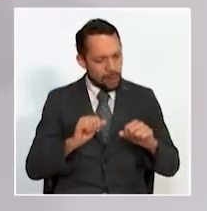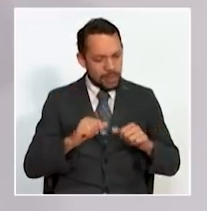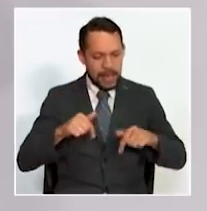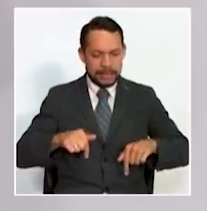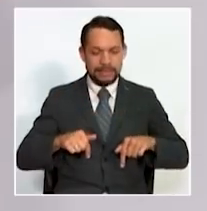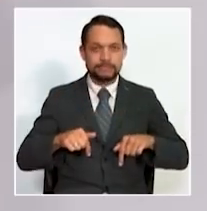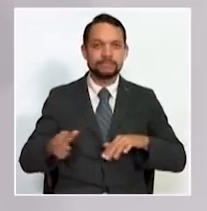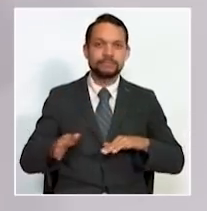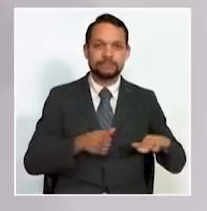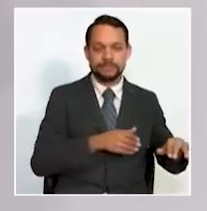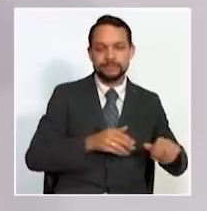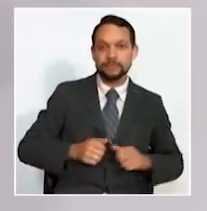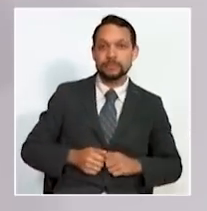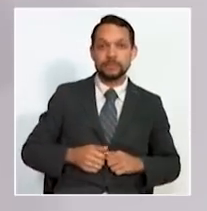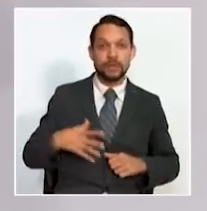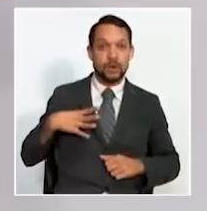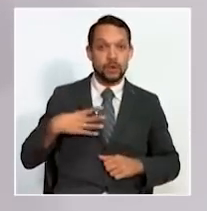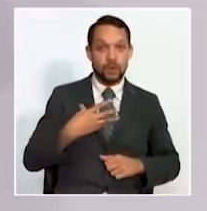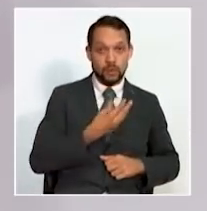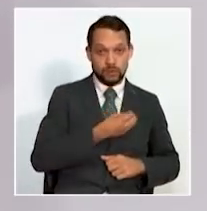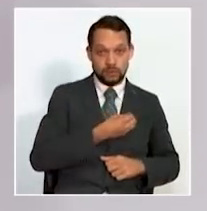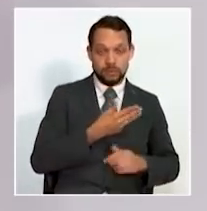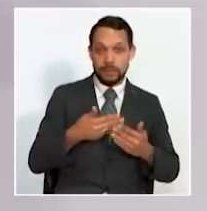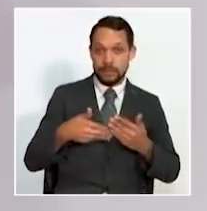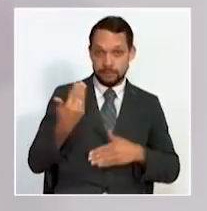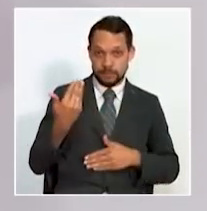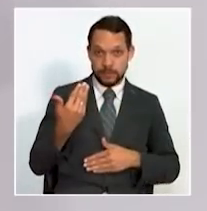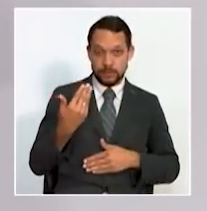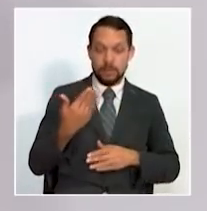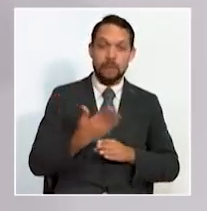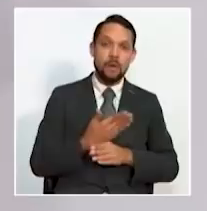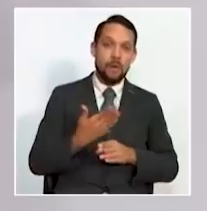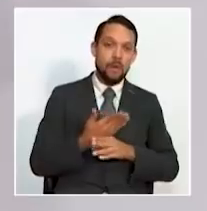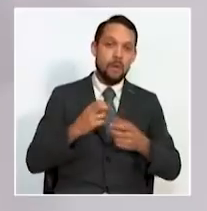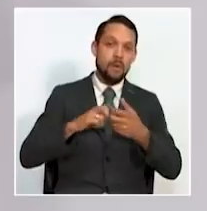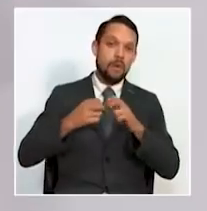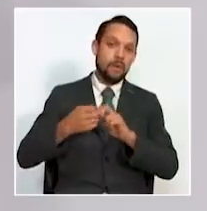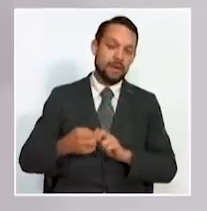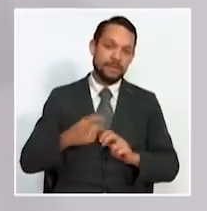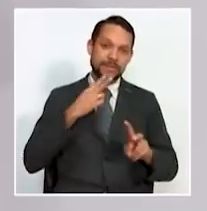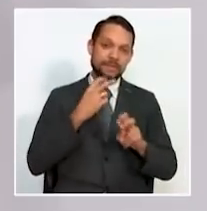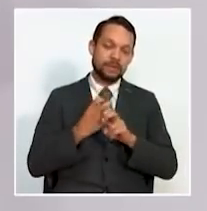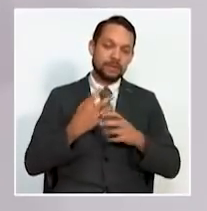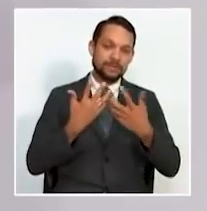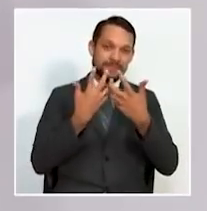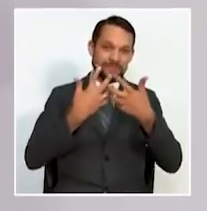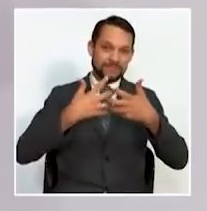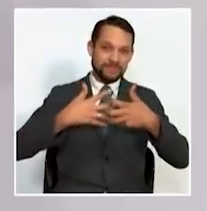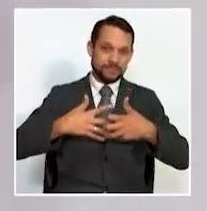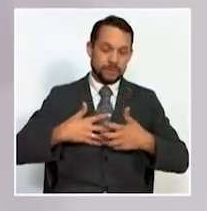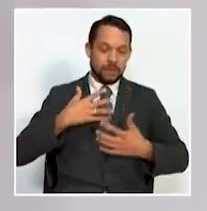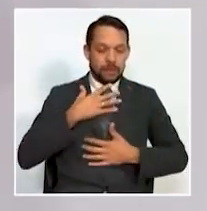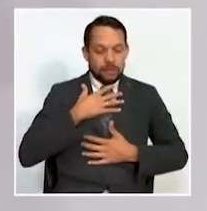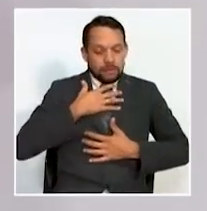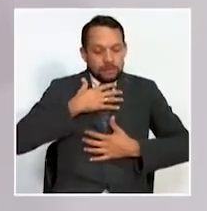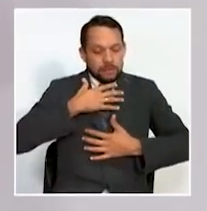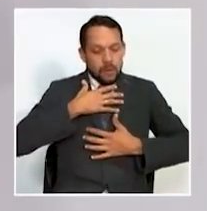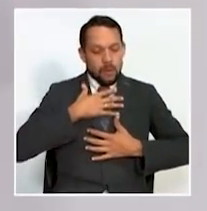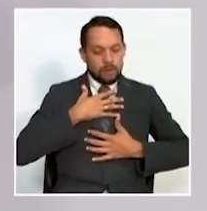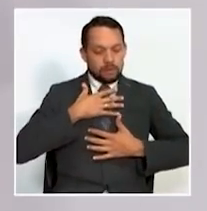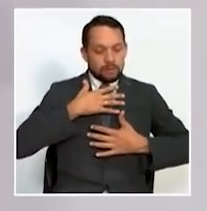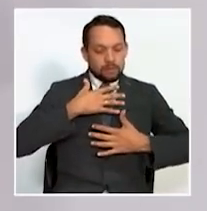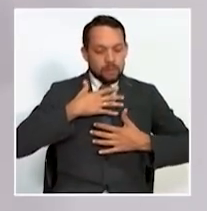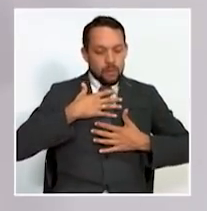Bueno, cuando nosotros empezamos a hablar de los problemas respiratorios, tenemos aquí pues una imagen que yo quiero que todos